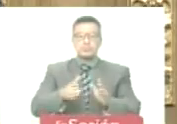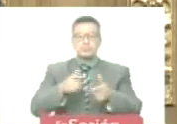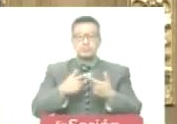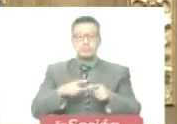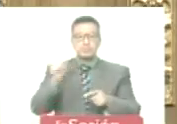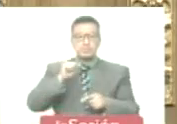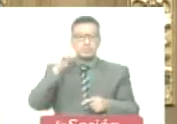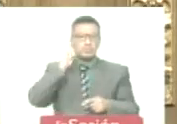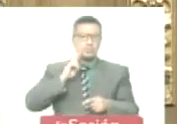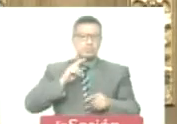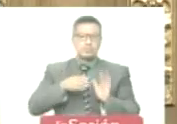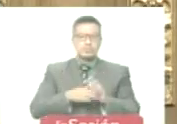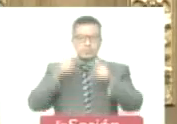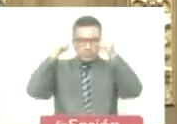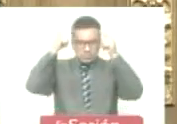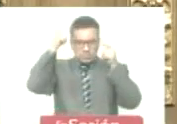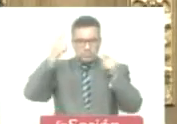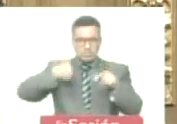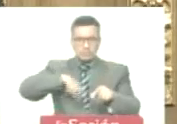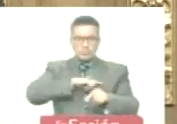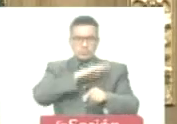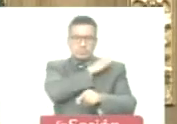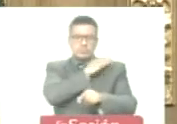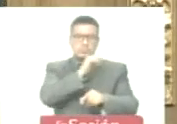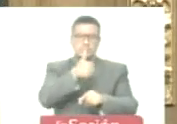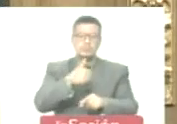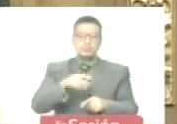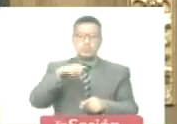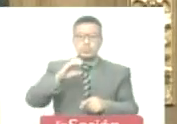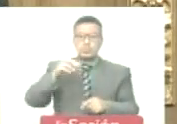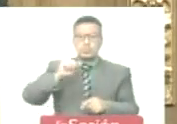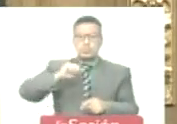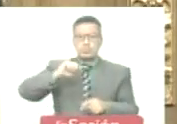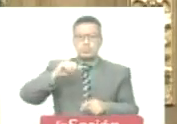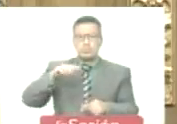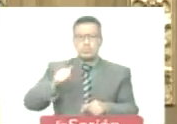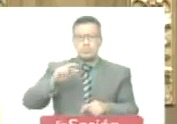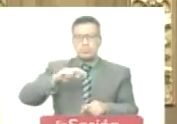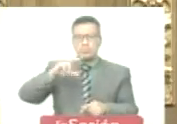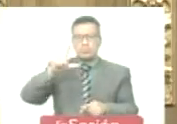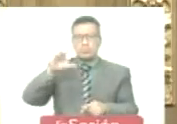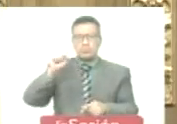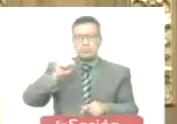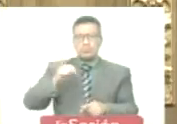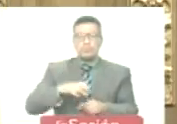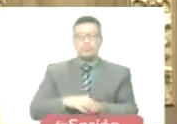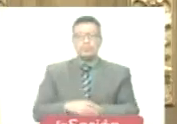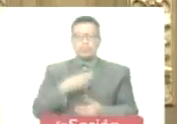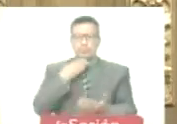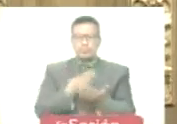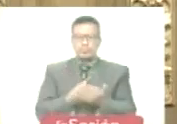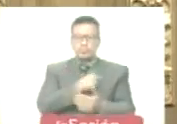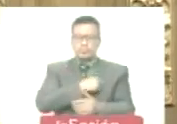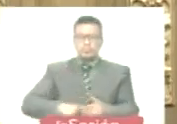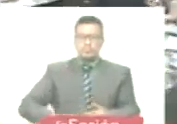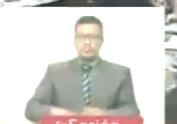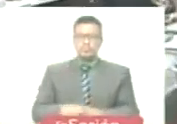Simón Bolívar, del comandante Hugo Chávez, nuestro general en jefe Carlos Mata Figueroa. Gracias, ciudadano